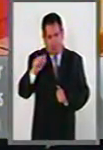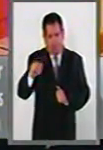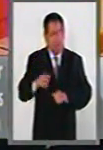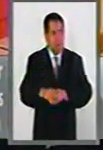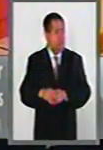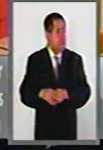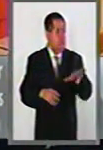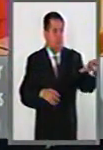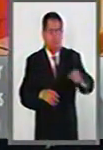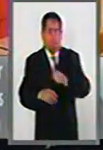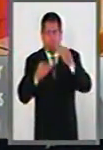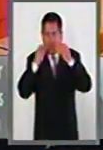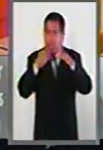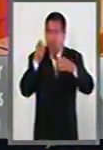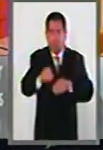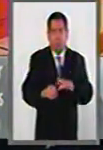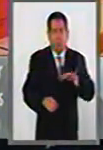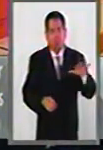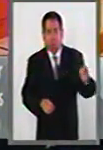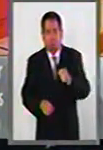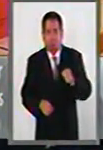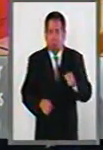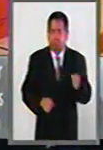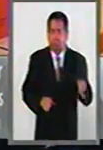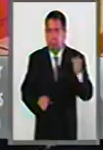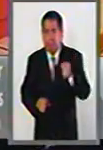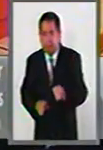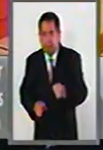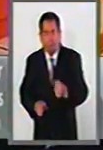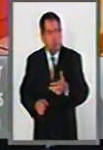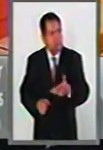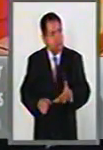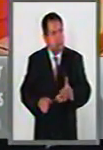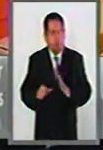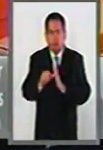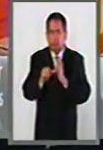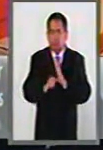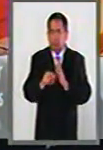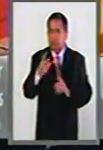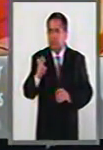los testigos a fuerza. ¿Está? Artículo